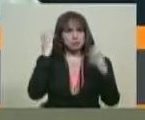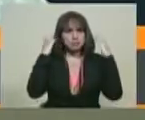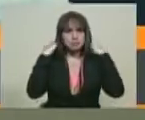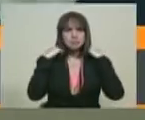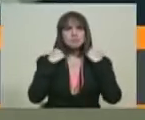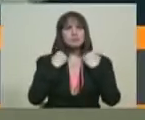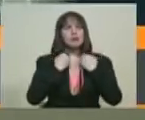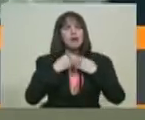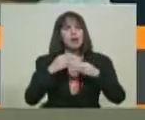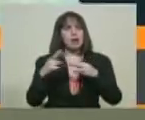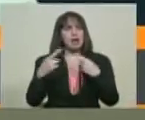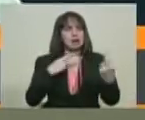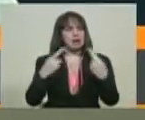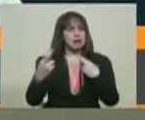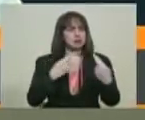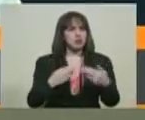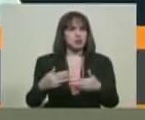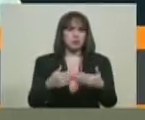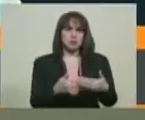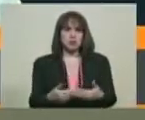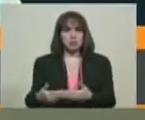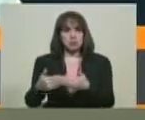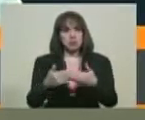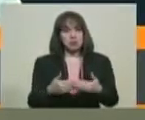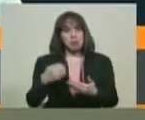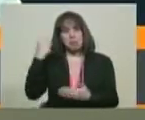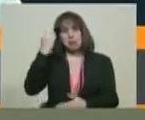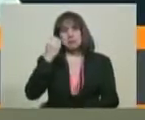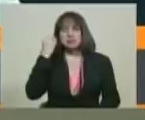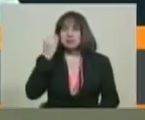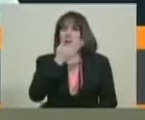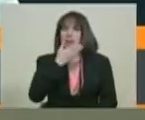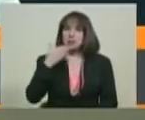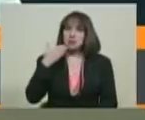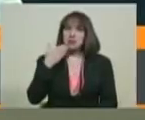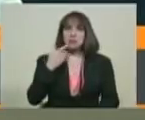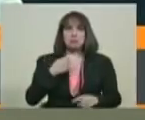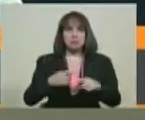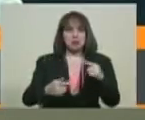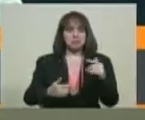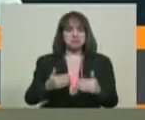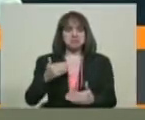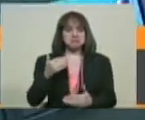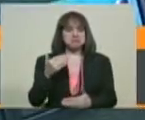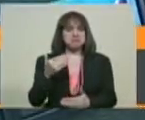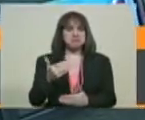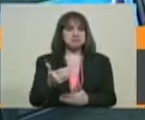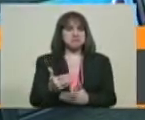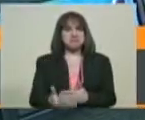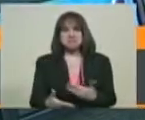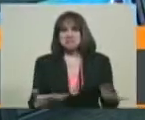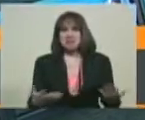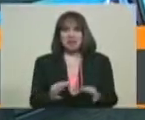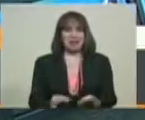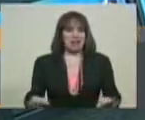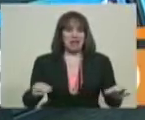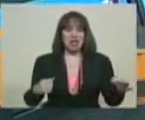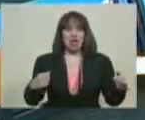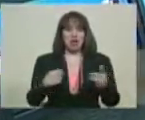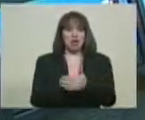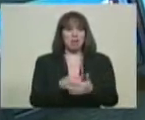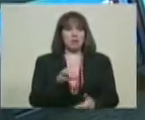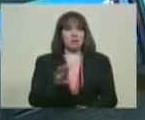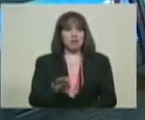América Latina, el Caribe y Estados Unidos. Pero no había pasado mucho tiempo cuando se dio el golpe de Estado contra